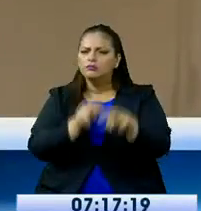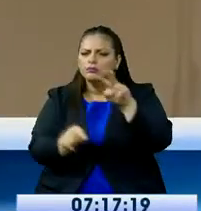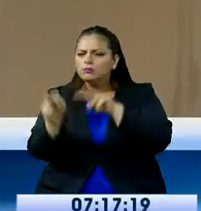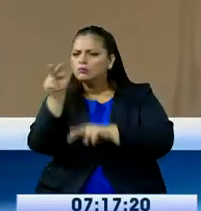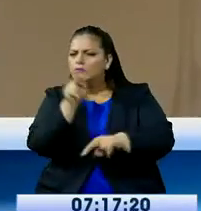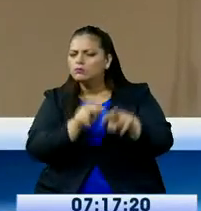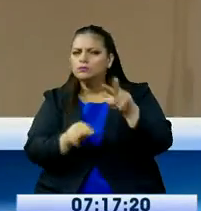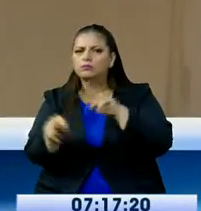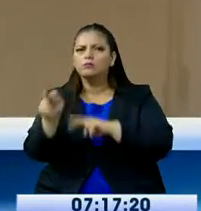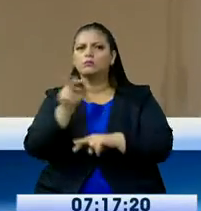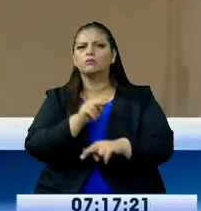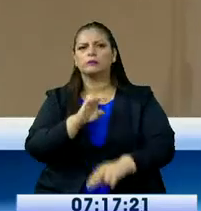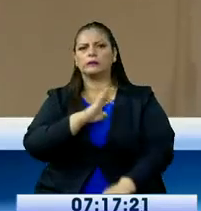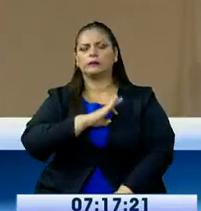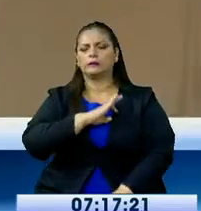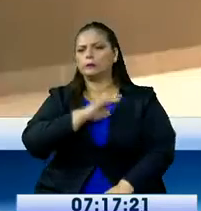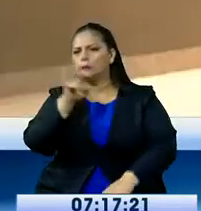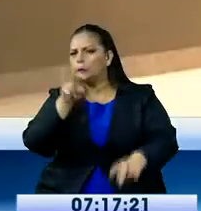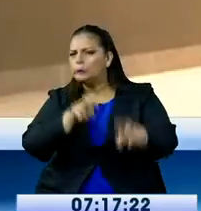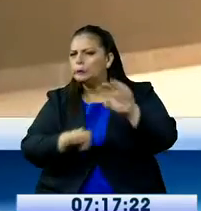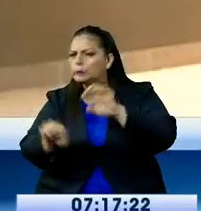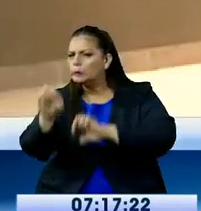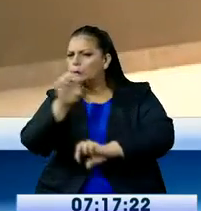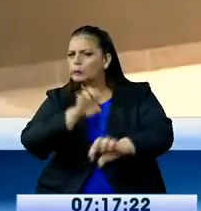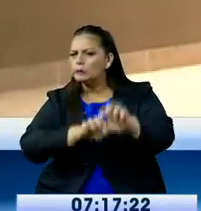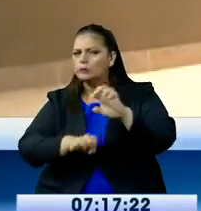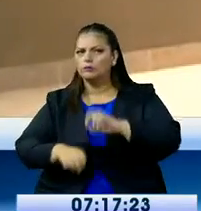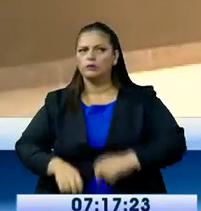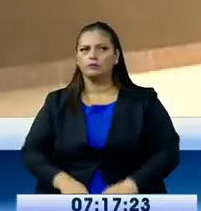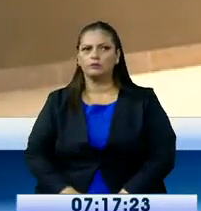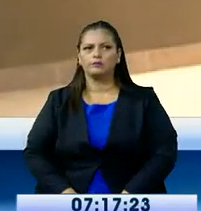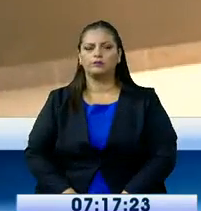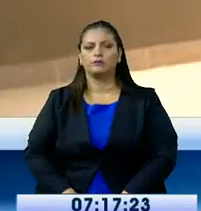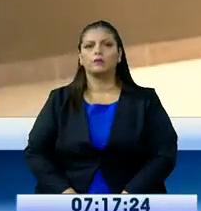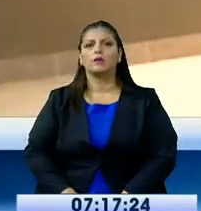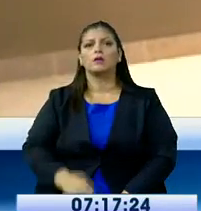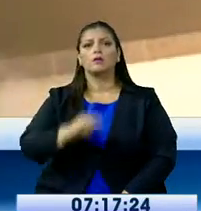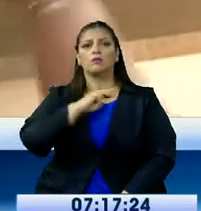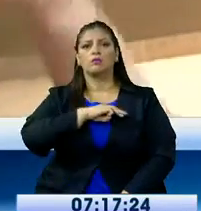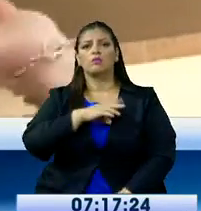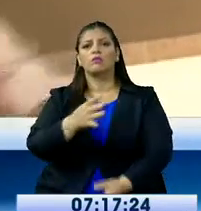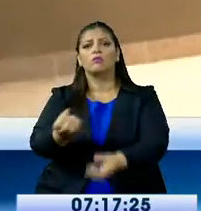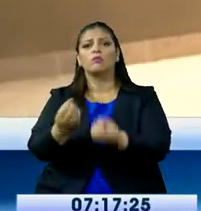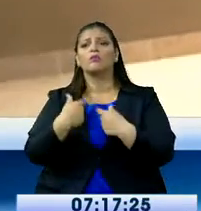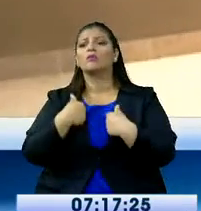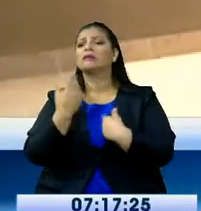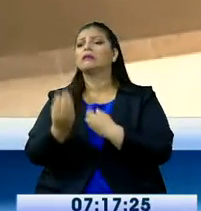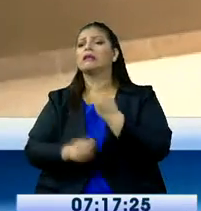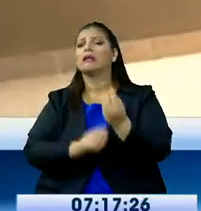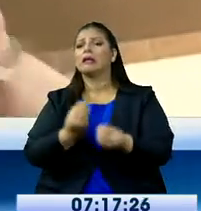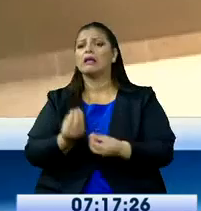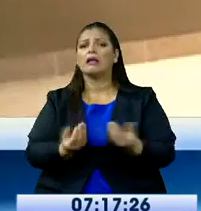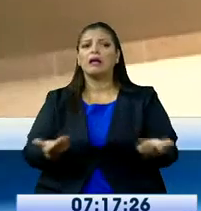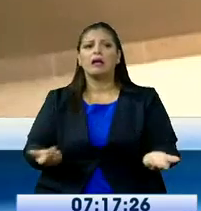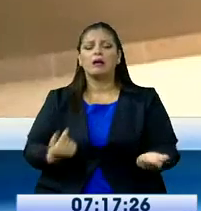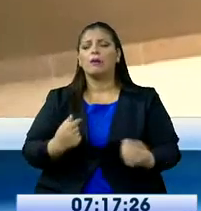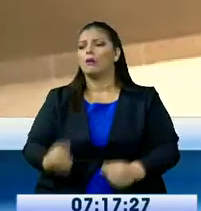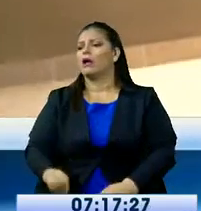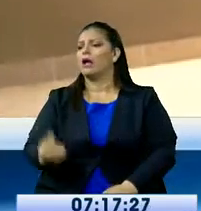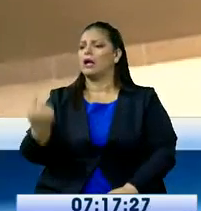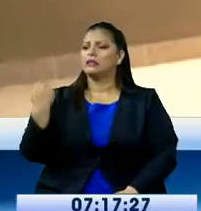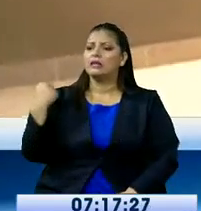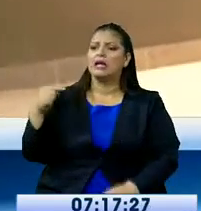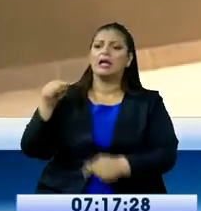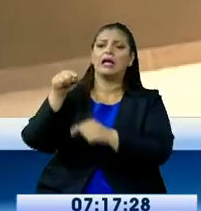la zona. Que el municipio nos diga cuáles son los pasos a seguir, qué se puede hacer con el señor de atrás, con el señor de al